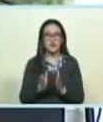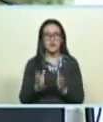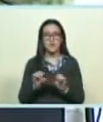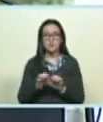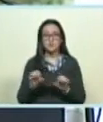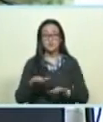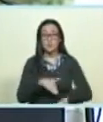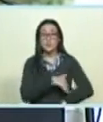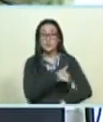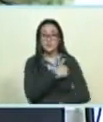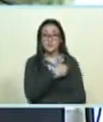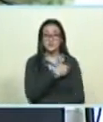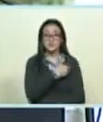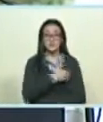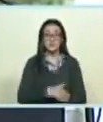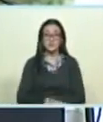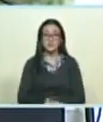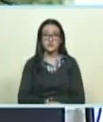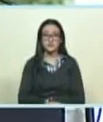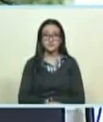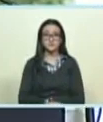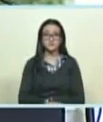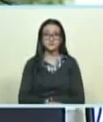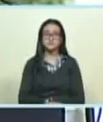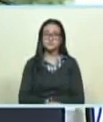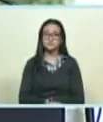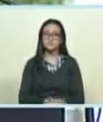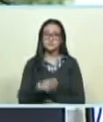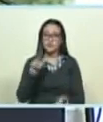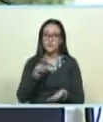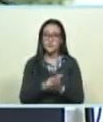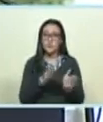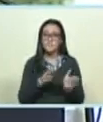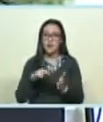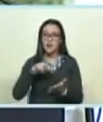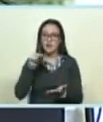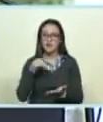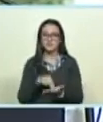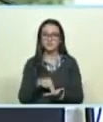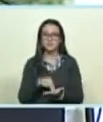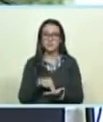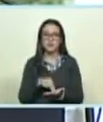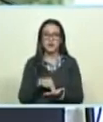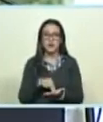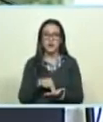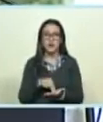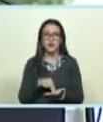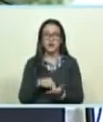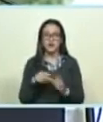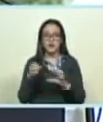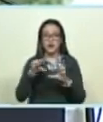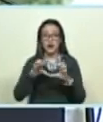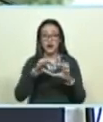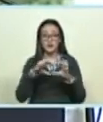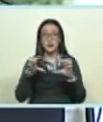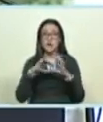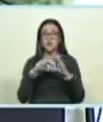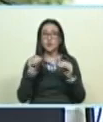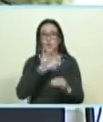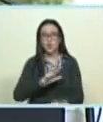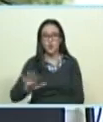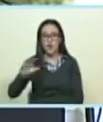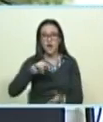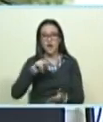Educación Universitaria para aprobar el Plan Nacional de Carnetización a todos